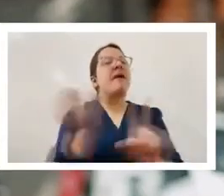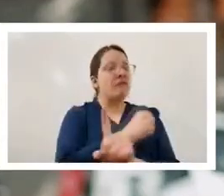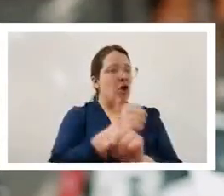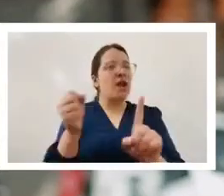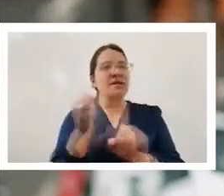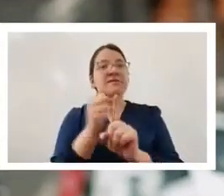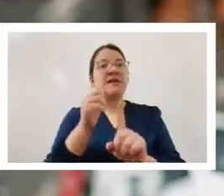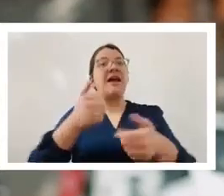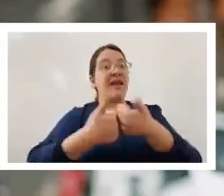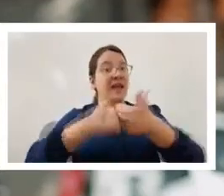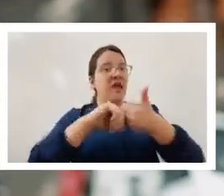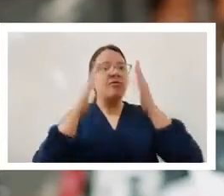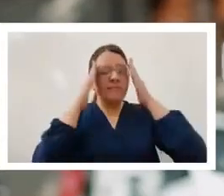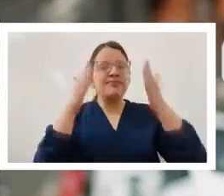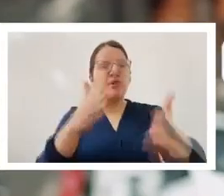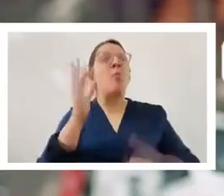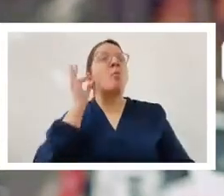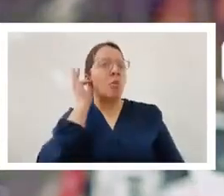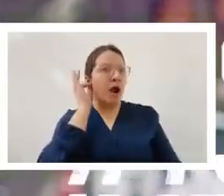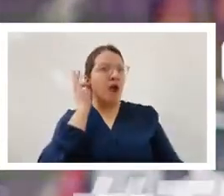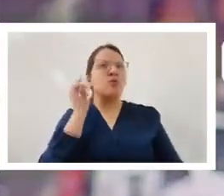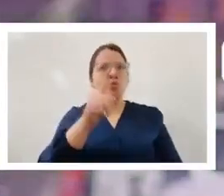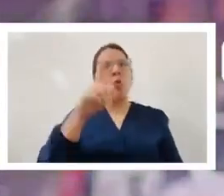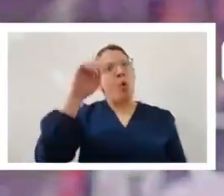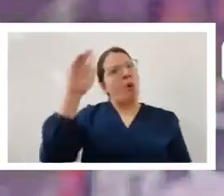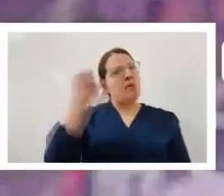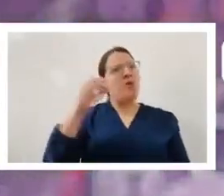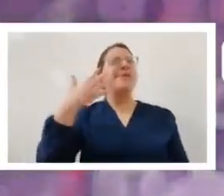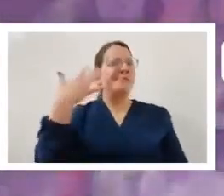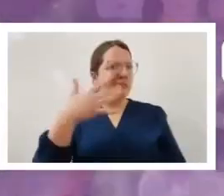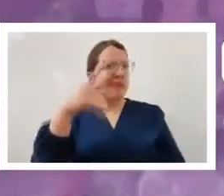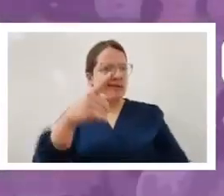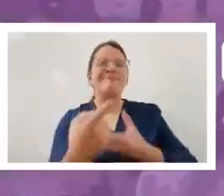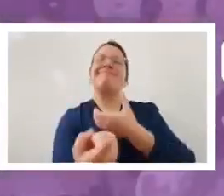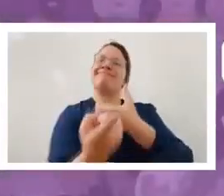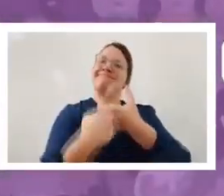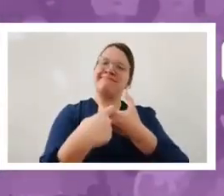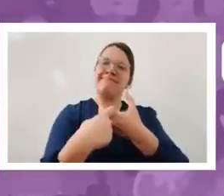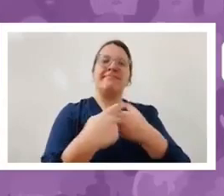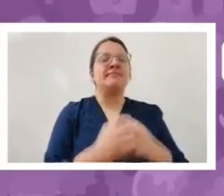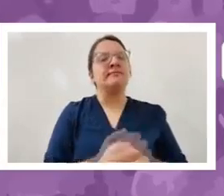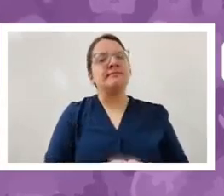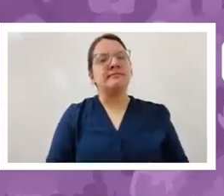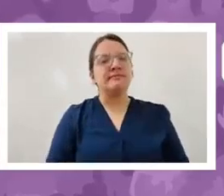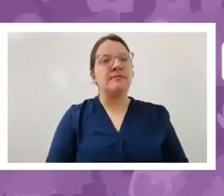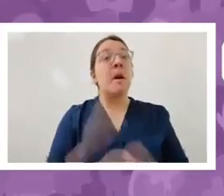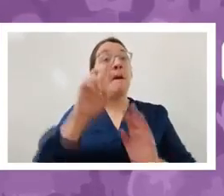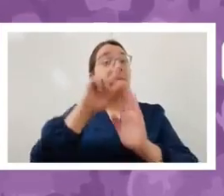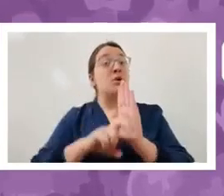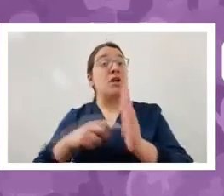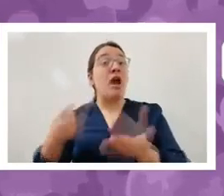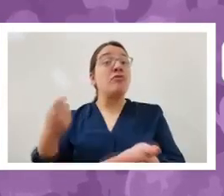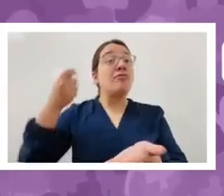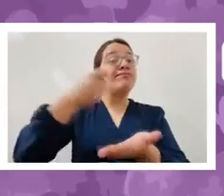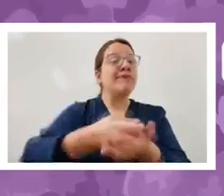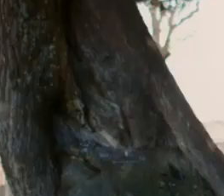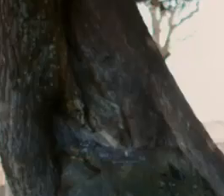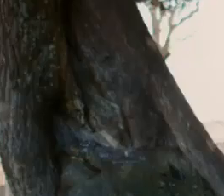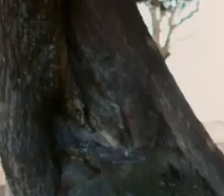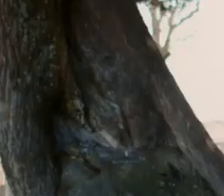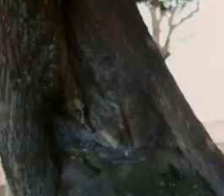a alguien a subir una foto así, es como decir, esta persona es mía, ¿cierto? Entonces, tiene 100% que ver con